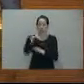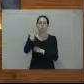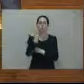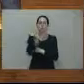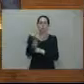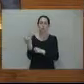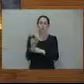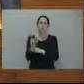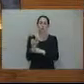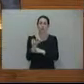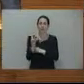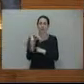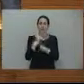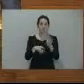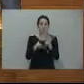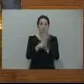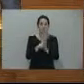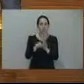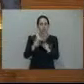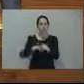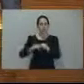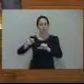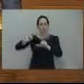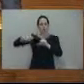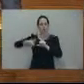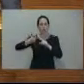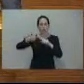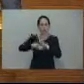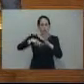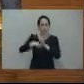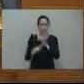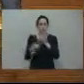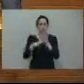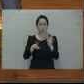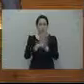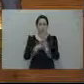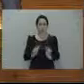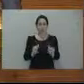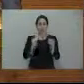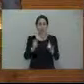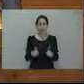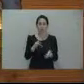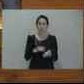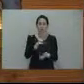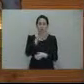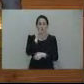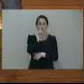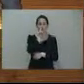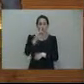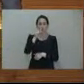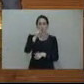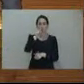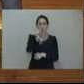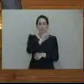la culminación de un largo proceso de tramitación. Este proyecto de ley inició su andadura en esta Cámara el 11 de junio del